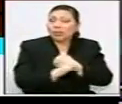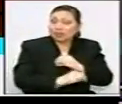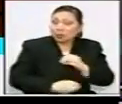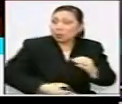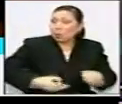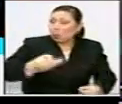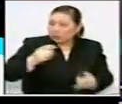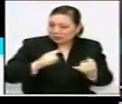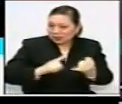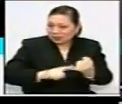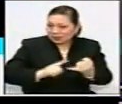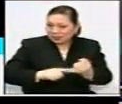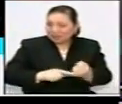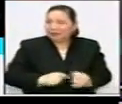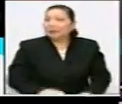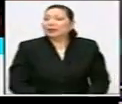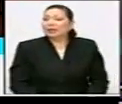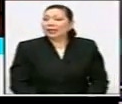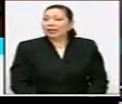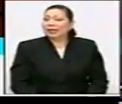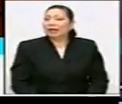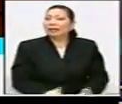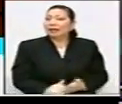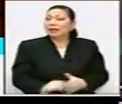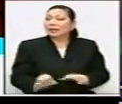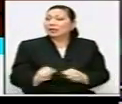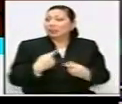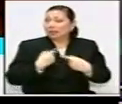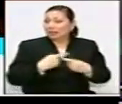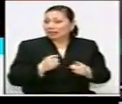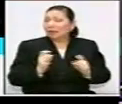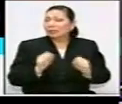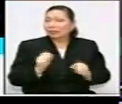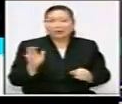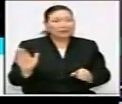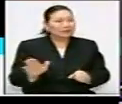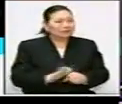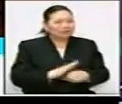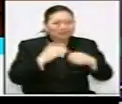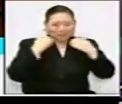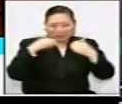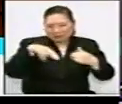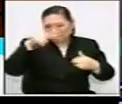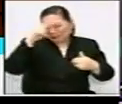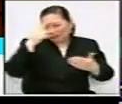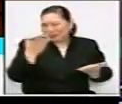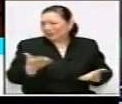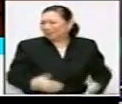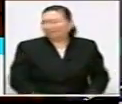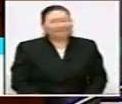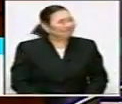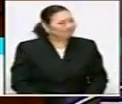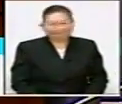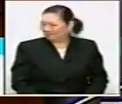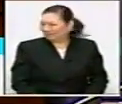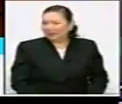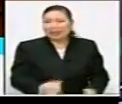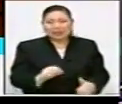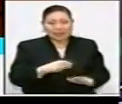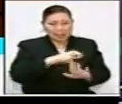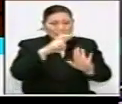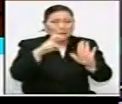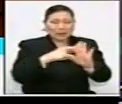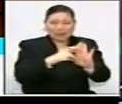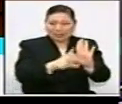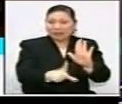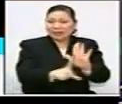Justicia, cuyo examen que se ha hecho público ha sido una total vergüenza para el país. Hay proyectos de